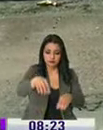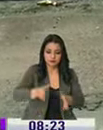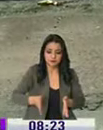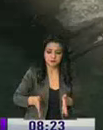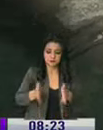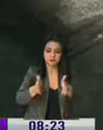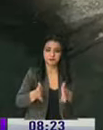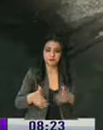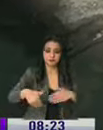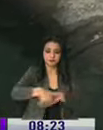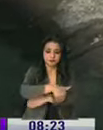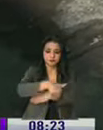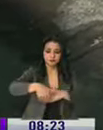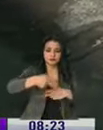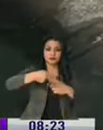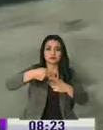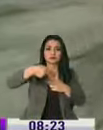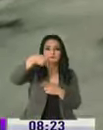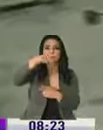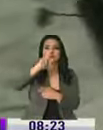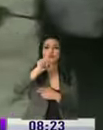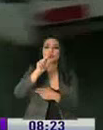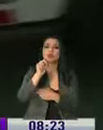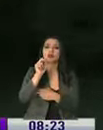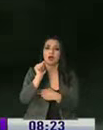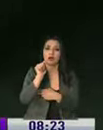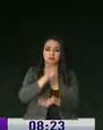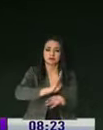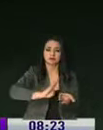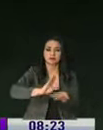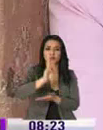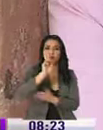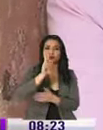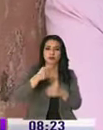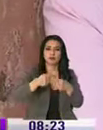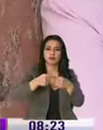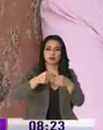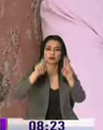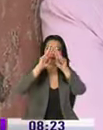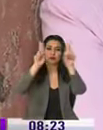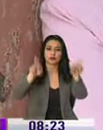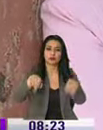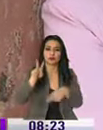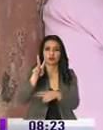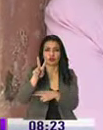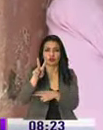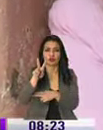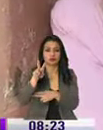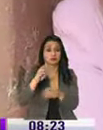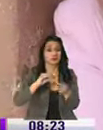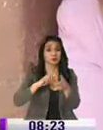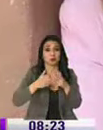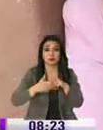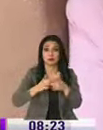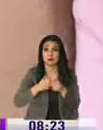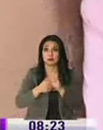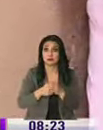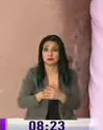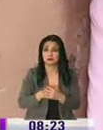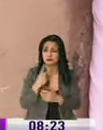lo que genera varios inconvenientes en el sector de los dos puentes, sur de Quito. Ya largos años, porque ustedes ven que todo